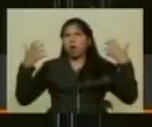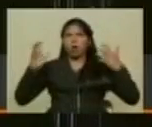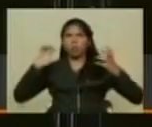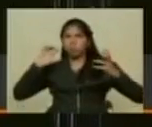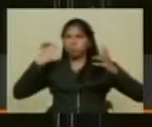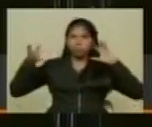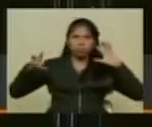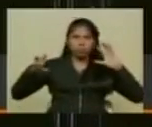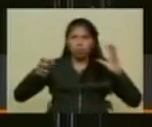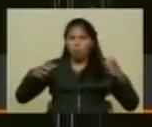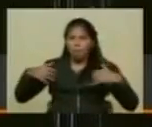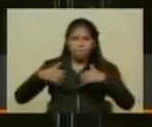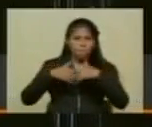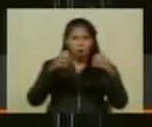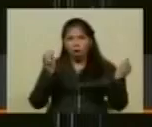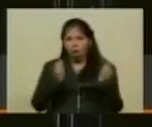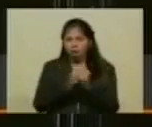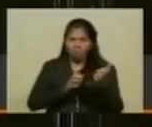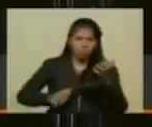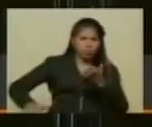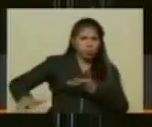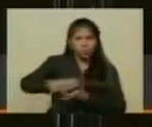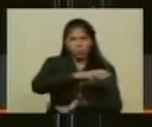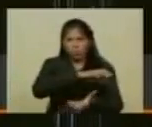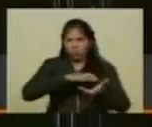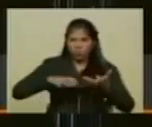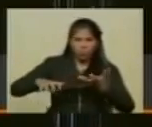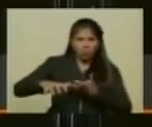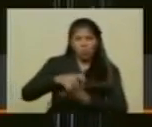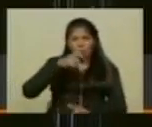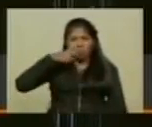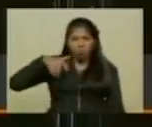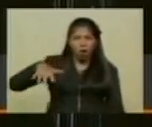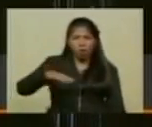la violencia que cautice ciudades y pueblos